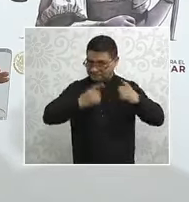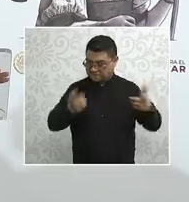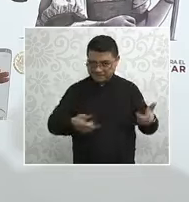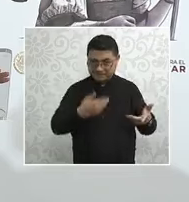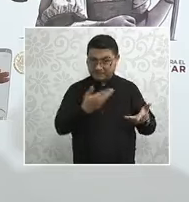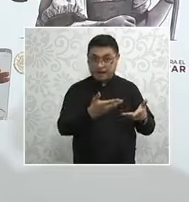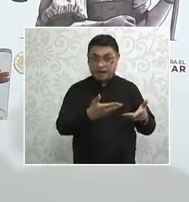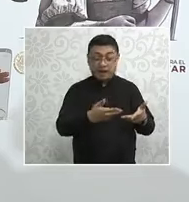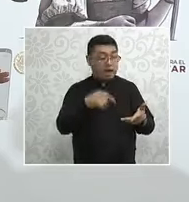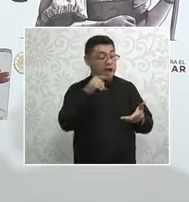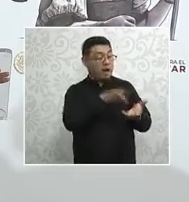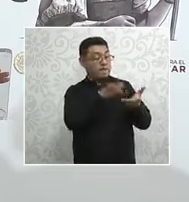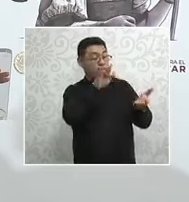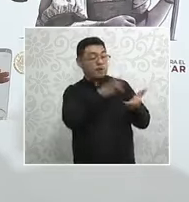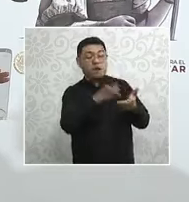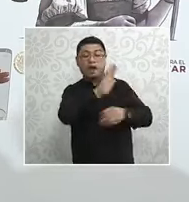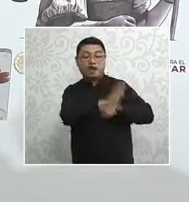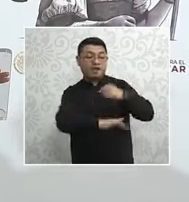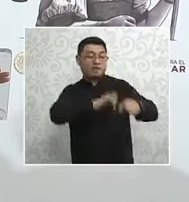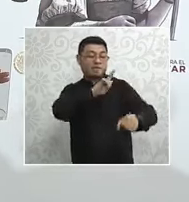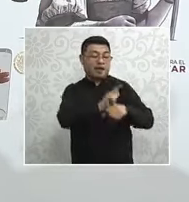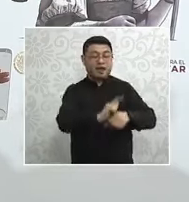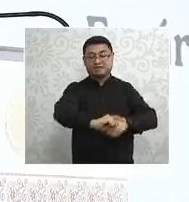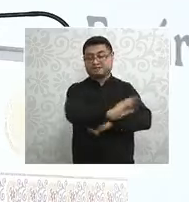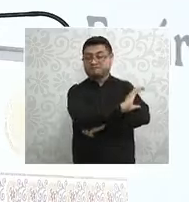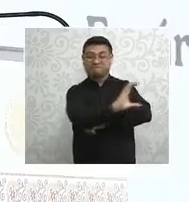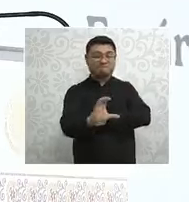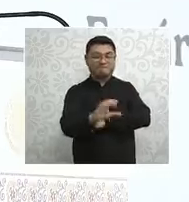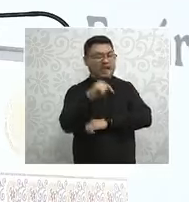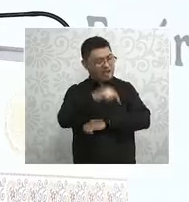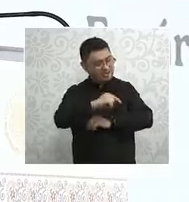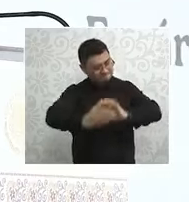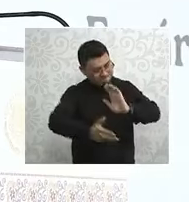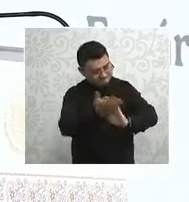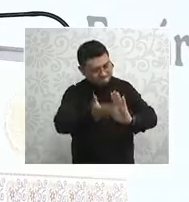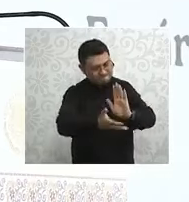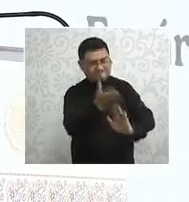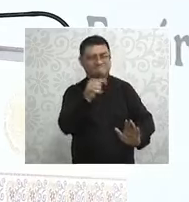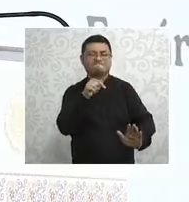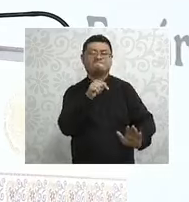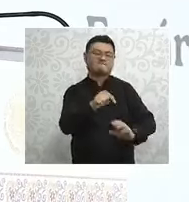ganadería en Campeche va a haber créditos a la